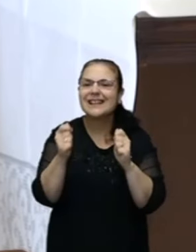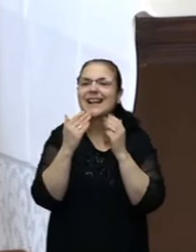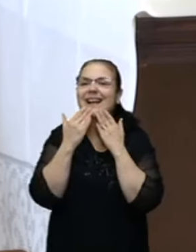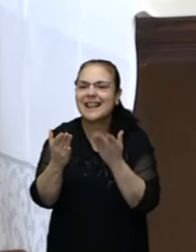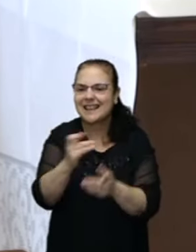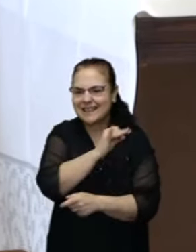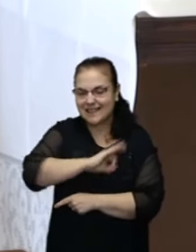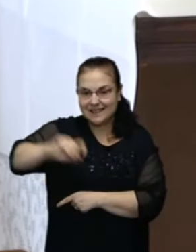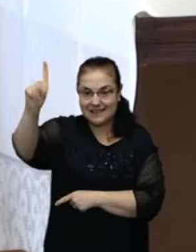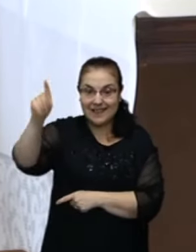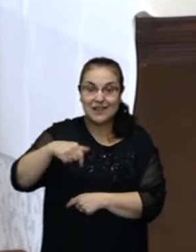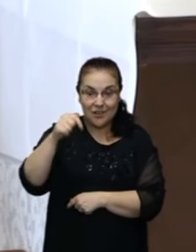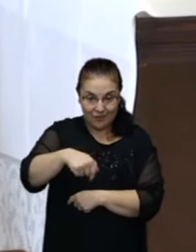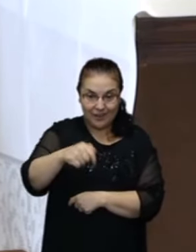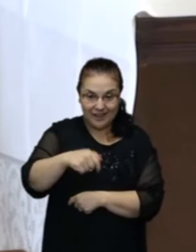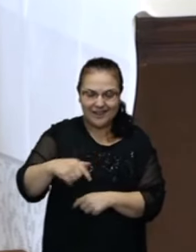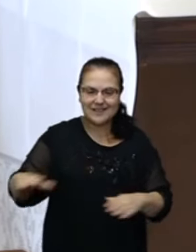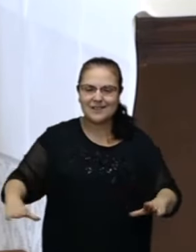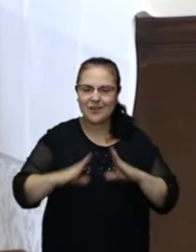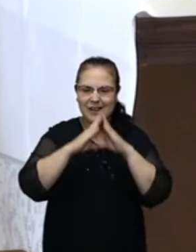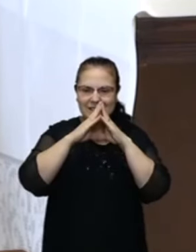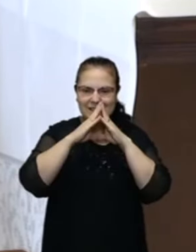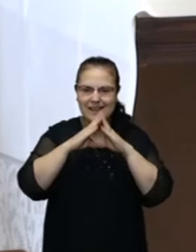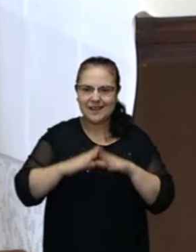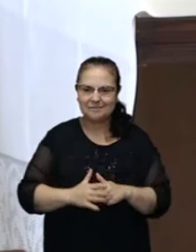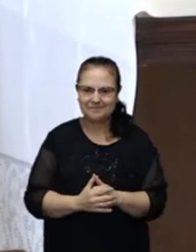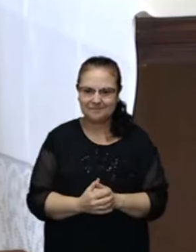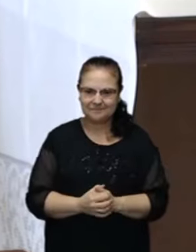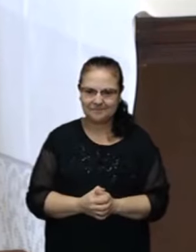al Señor en esta Eucaristía.